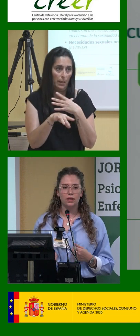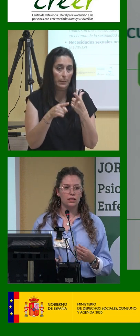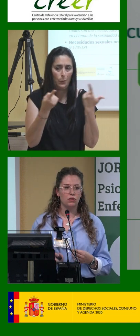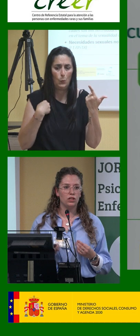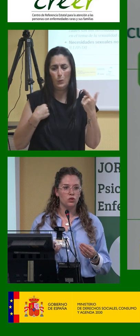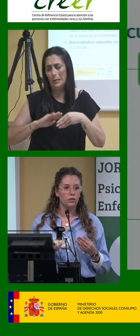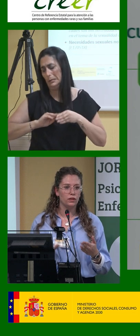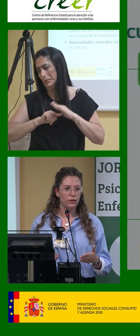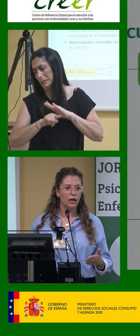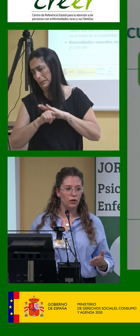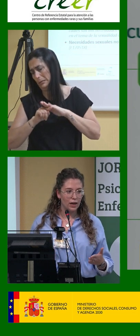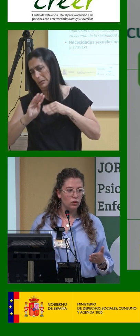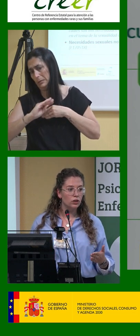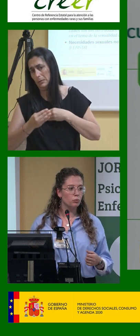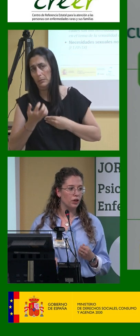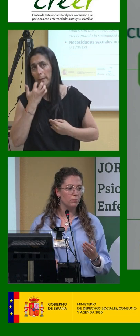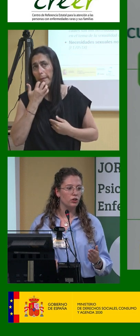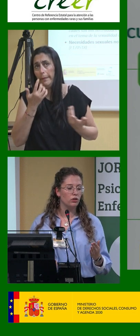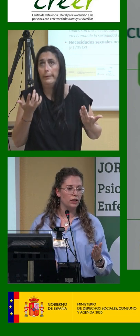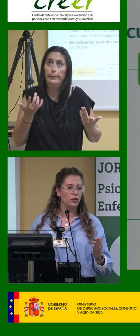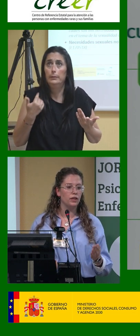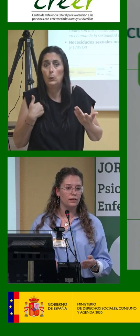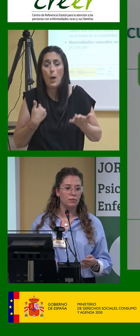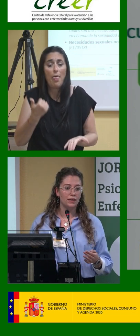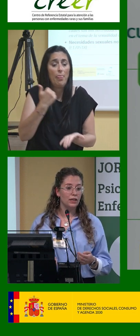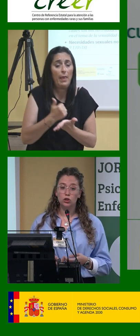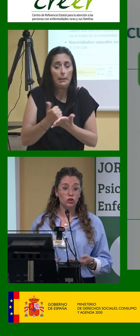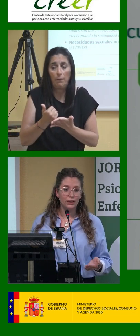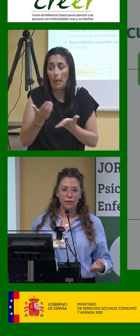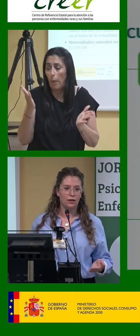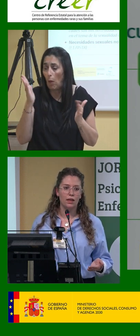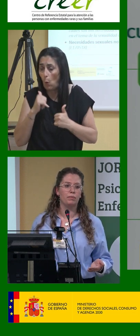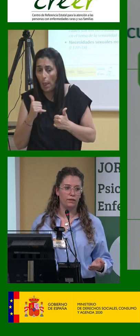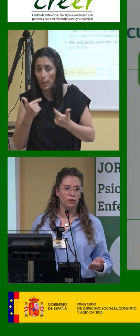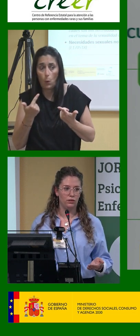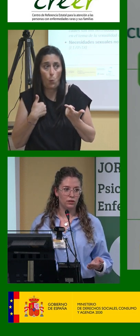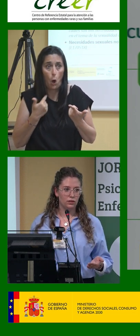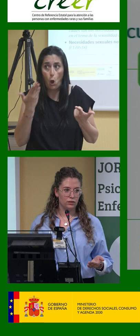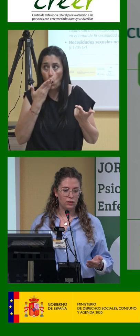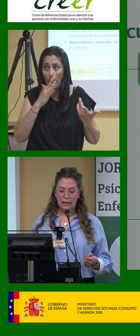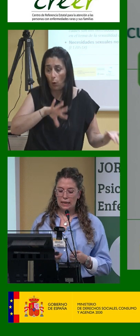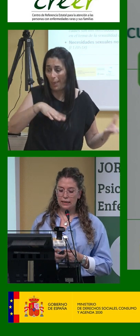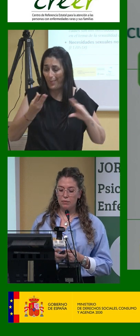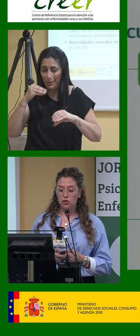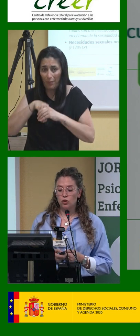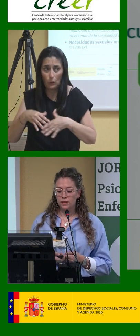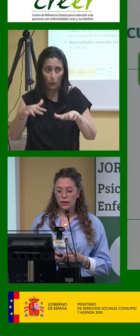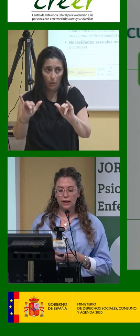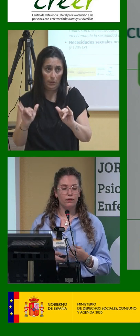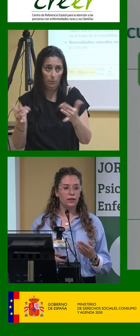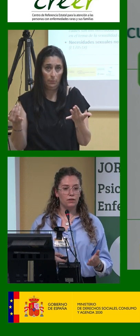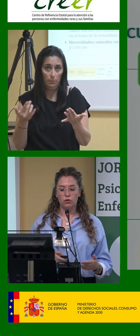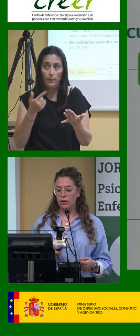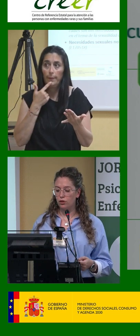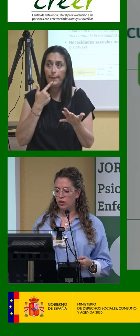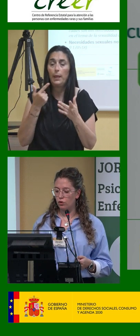Nos comentan que si no tienes un certificado de algo, por ejemplo en el colegio directamente no te hacen la adaptación. También nos comentan